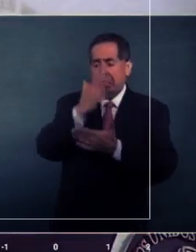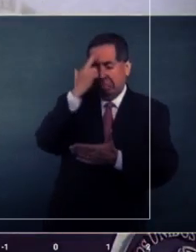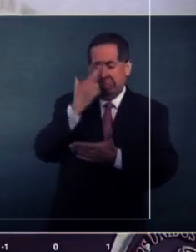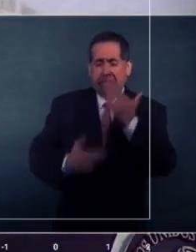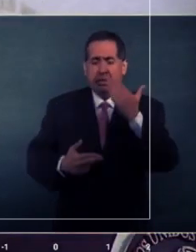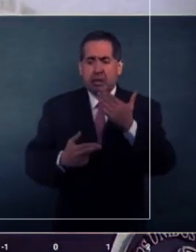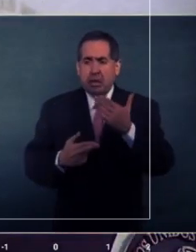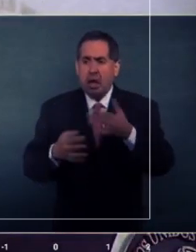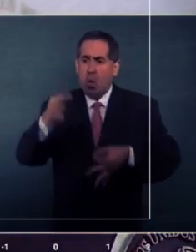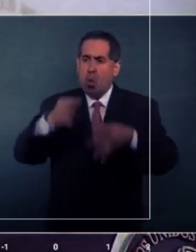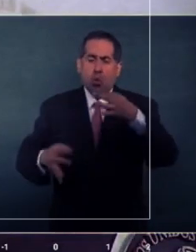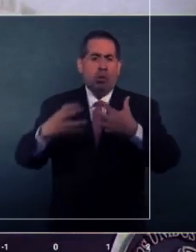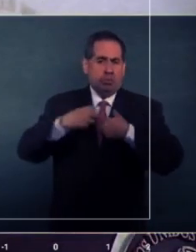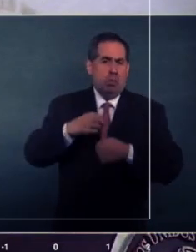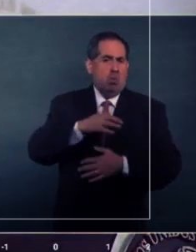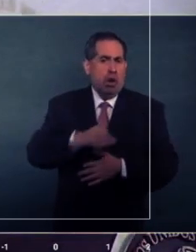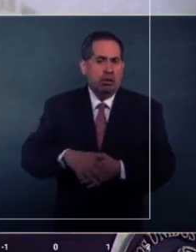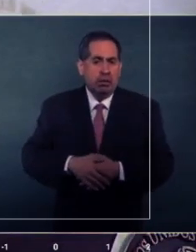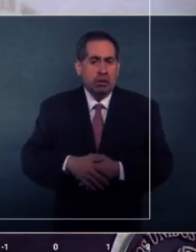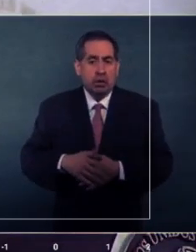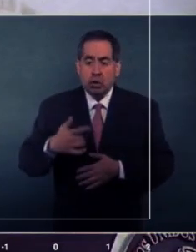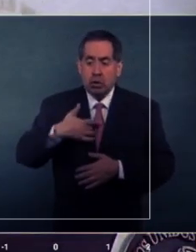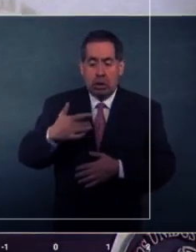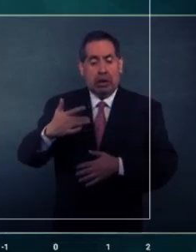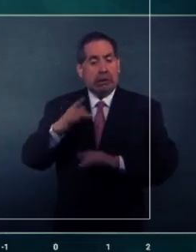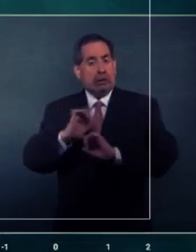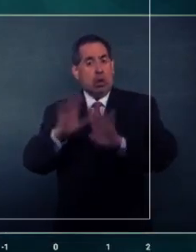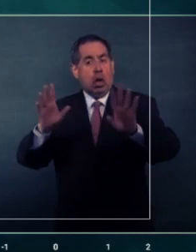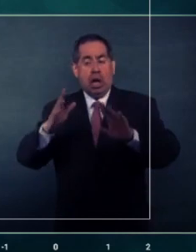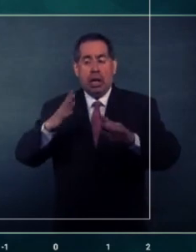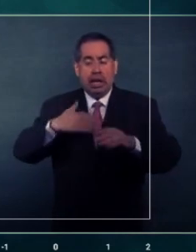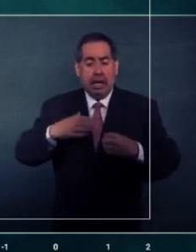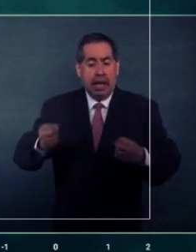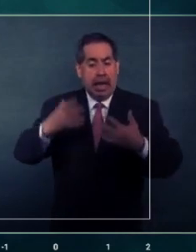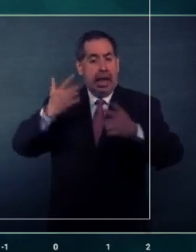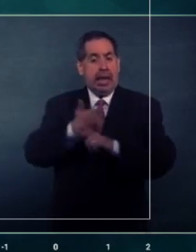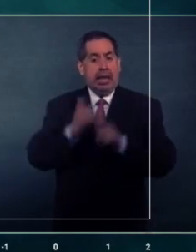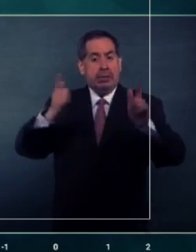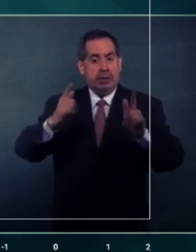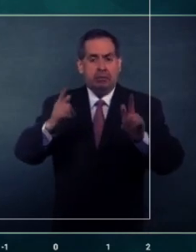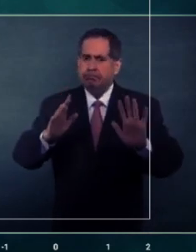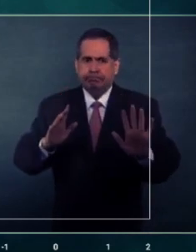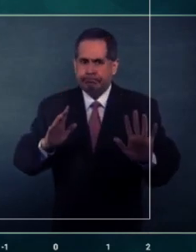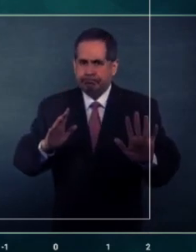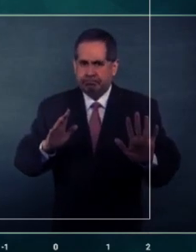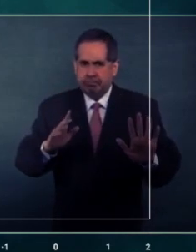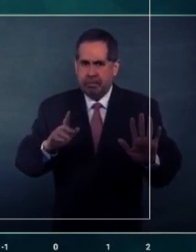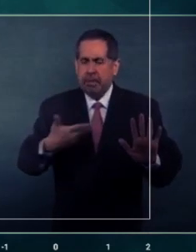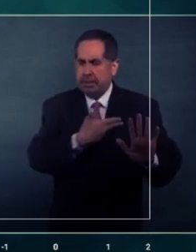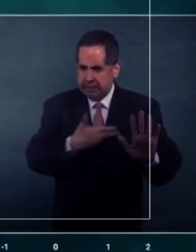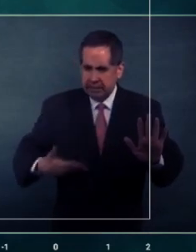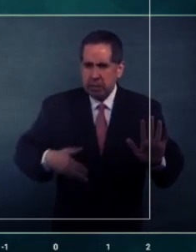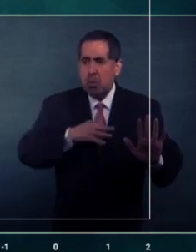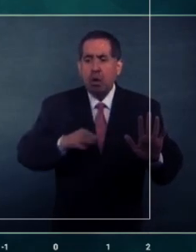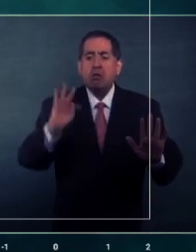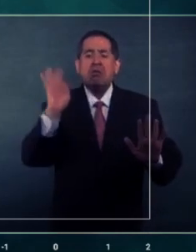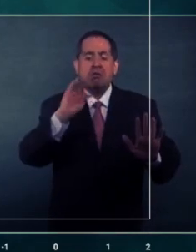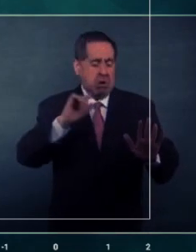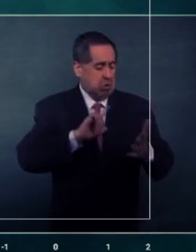afuera para el presidente de la republica que pueda ser juzgado como